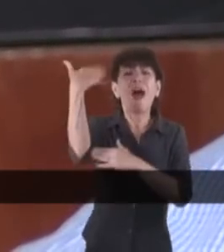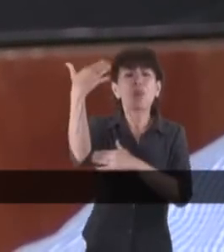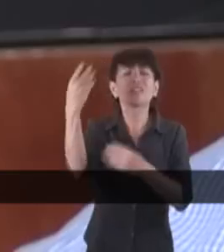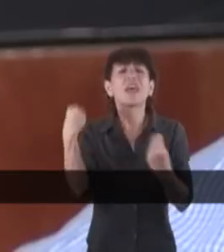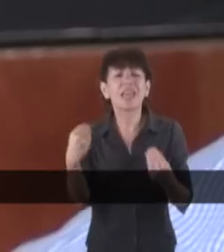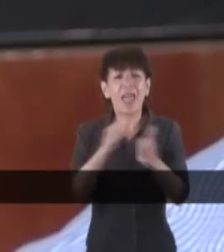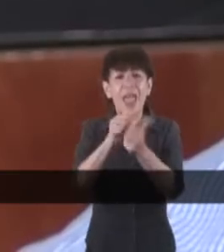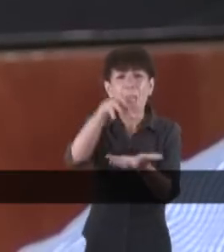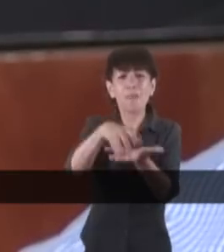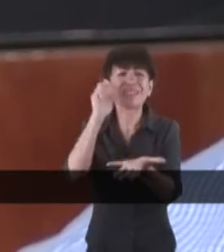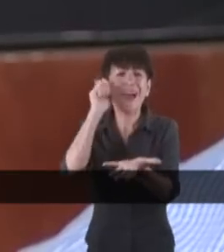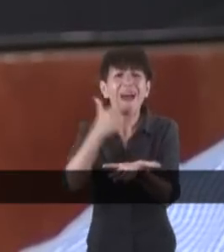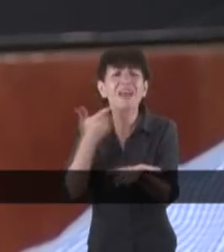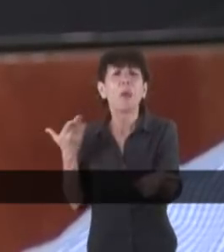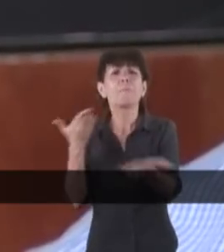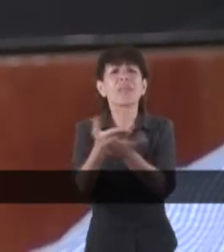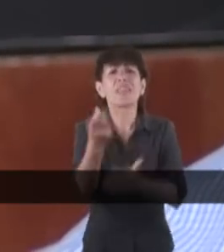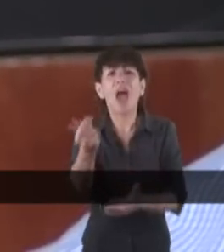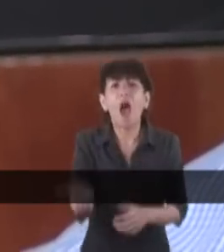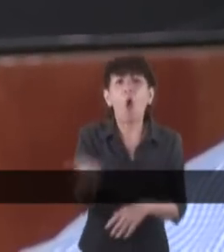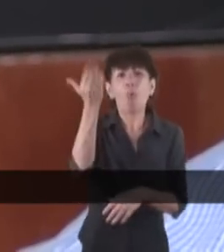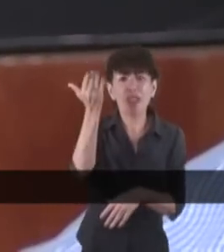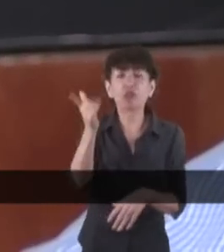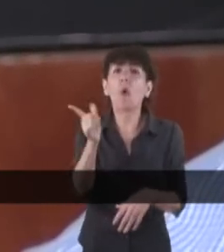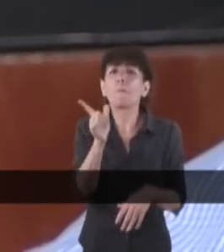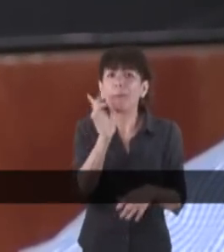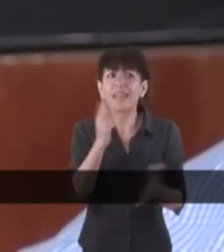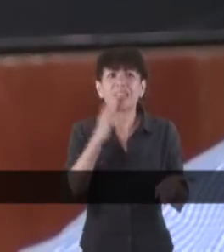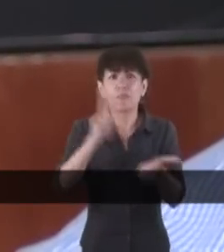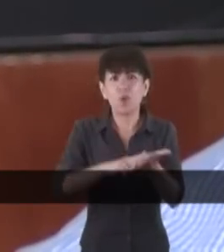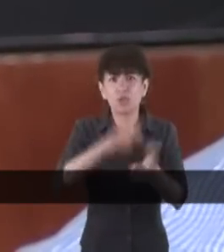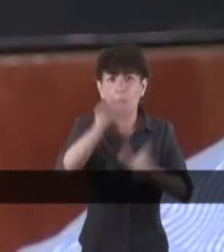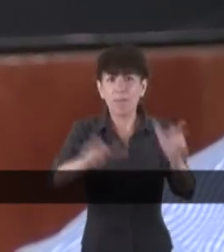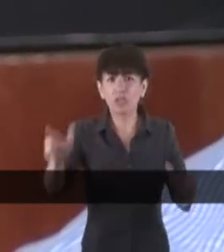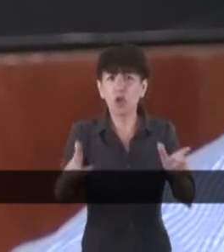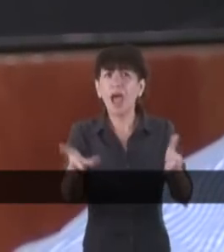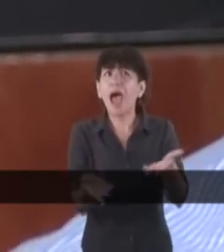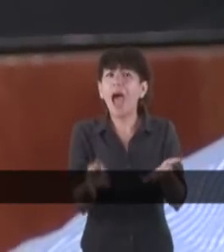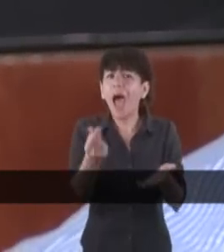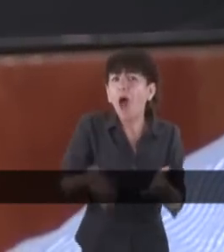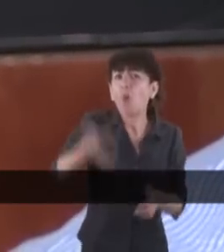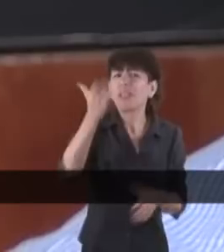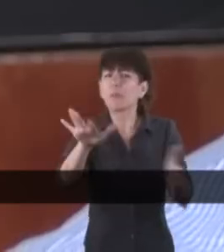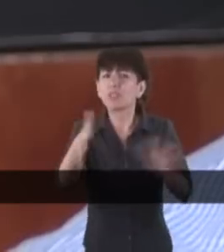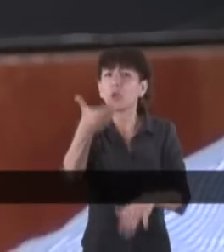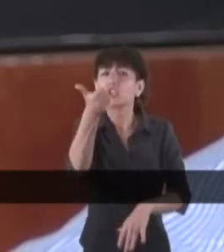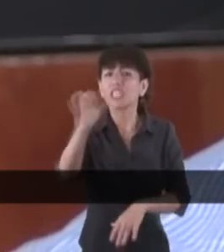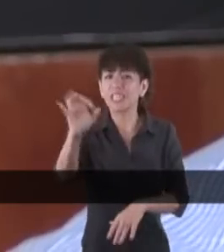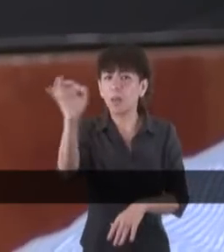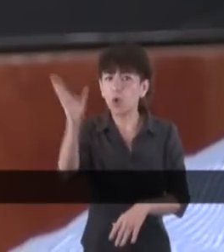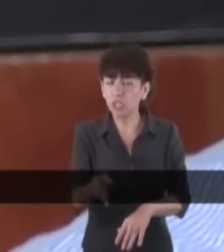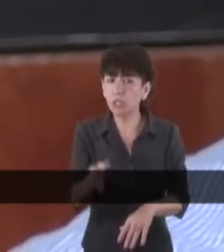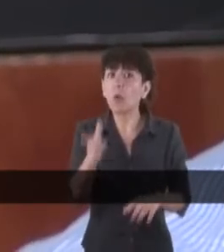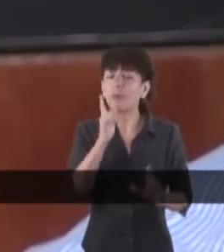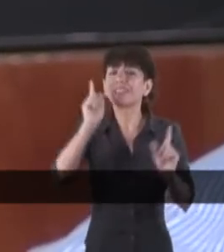de gas que están pidiendo un aumento que podría llegar a los usuarios, según dicen los diarios, de alrededor de un 60%. Esto seguramente va a pasar también con la luz y con